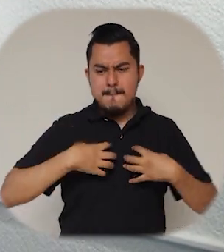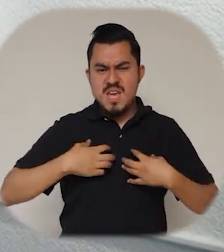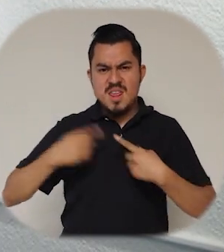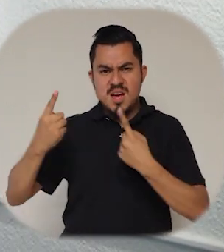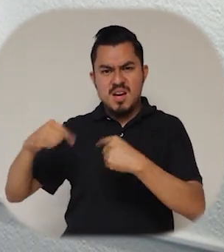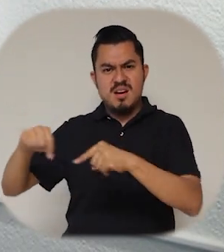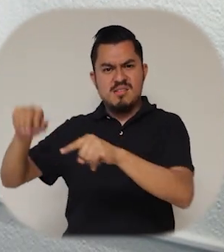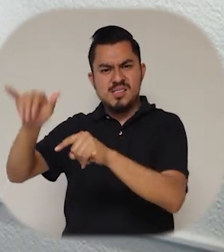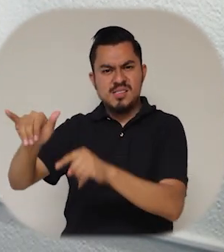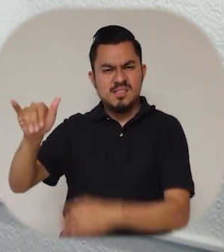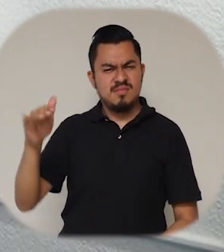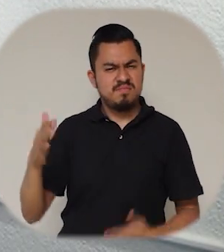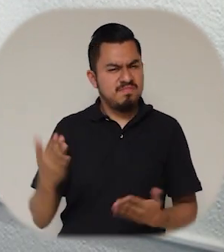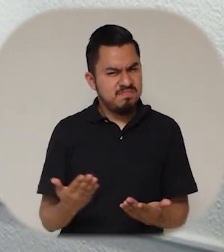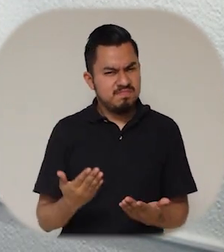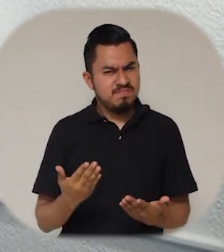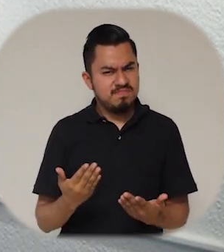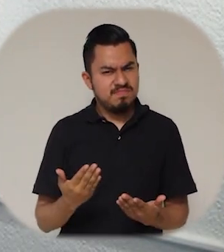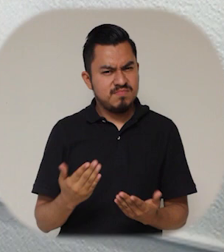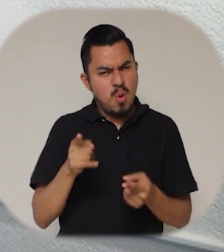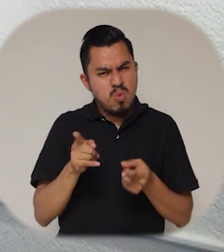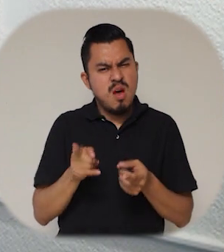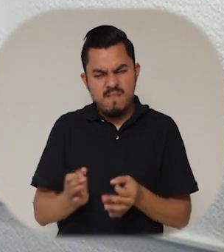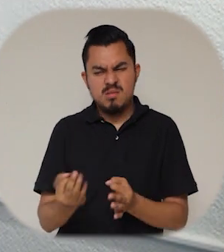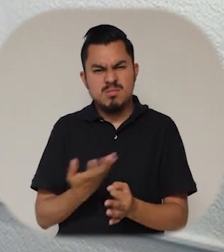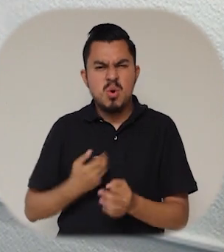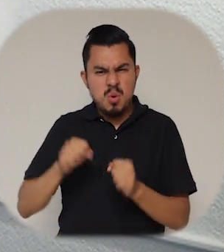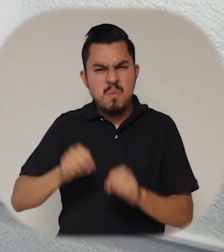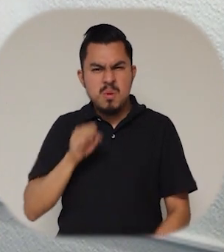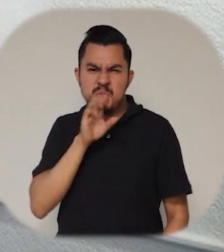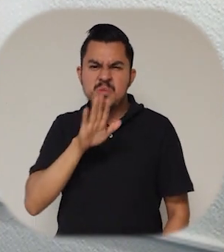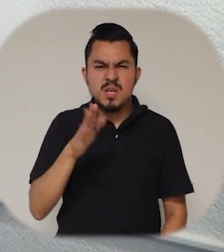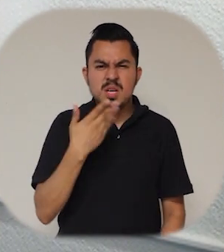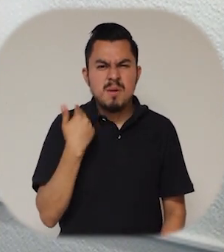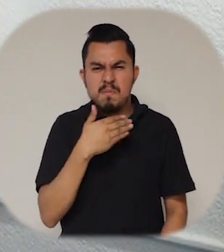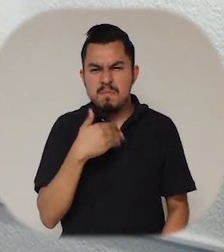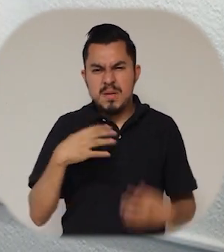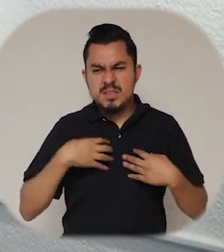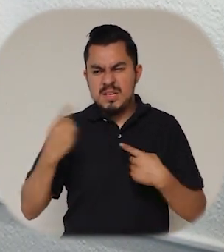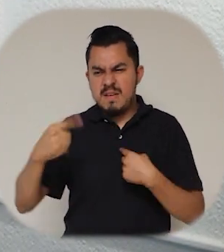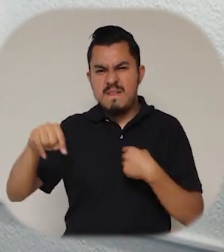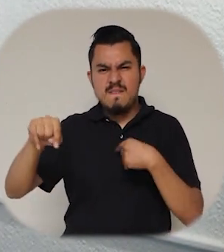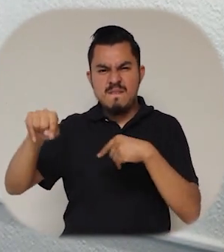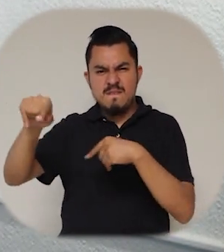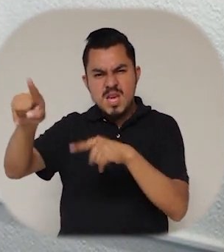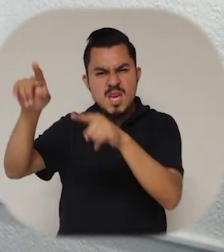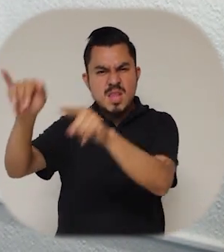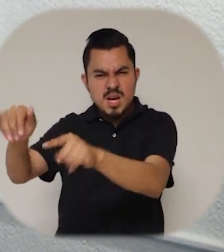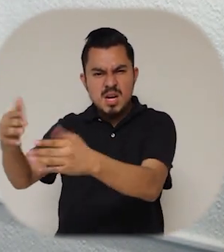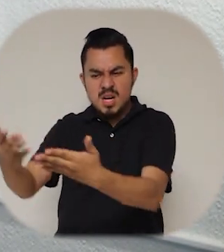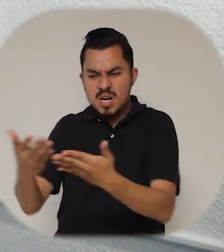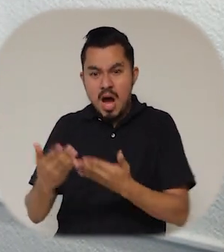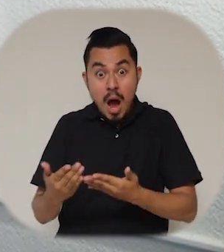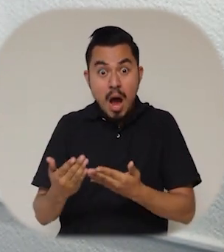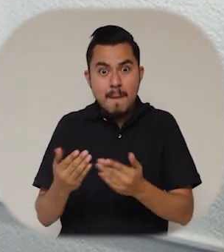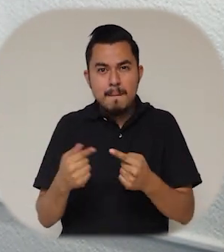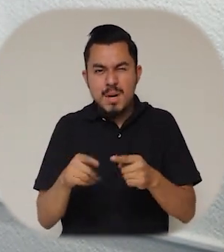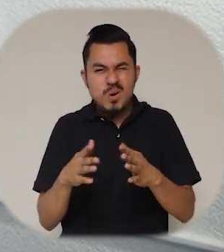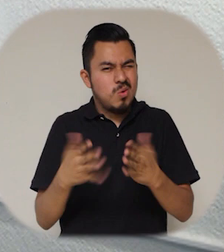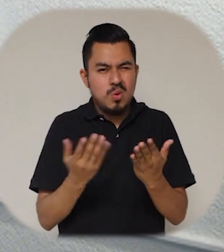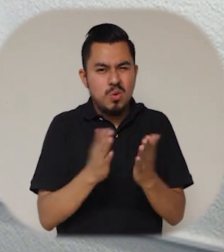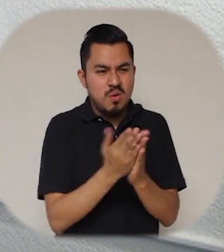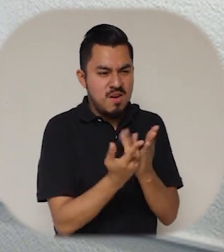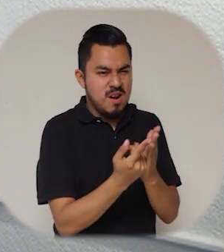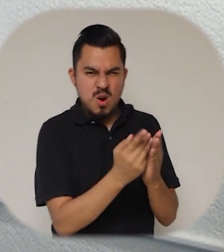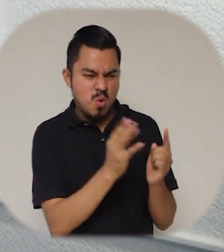un resultado, pero el enfoque es que fue escrito para que creamos. ¿Que creamos qué? Que Jesús es el Cristo, el Hijo